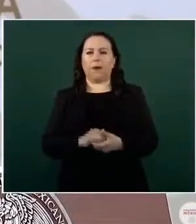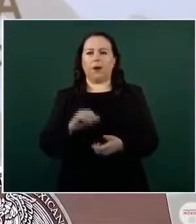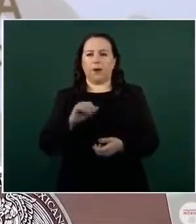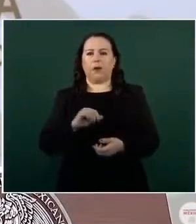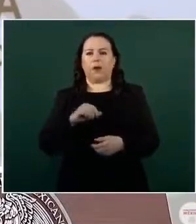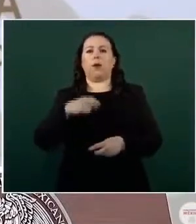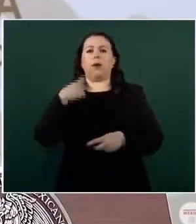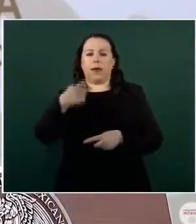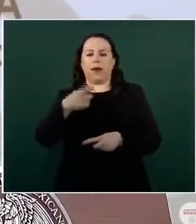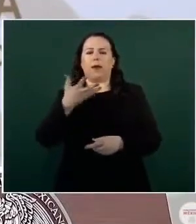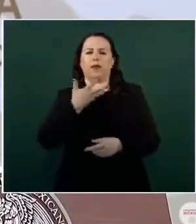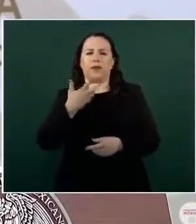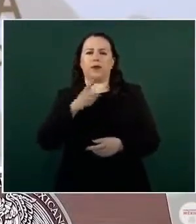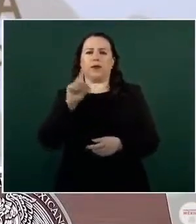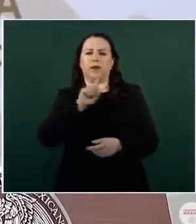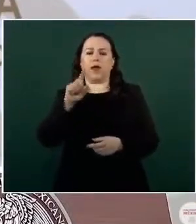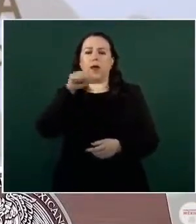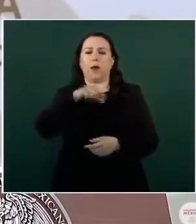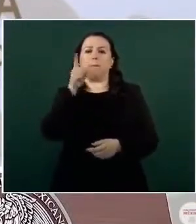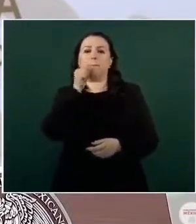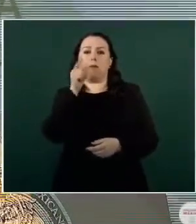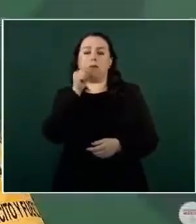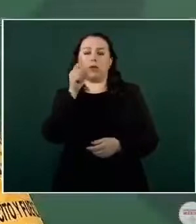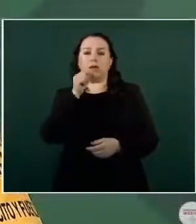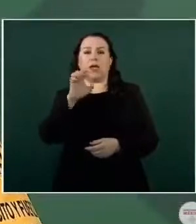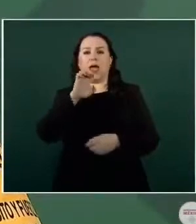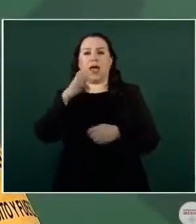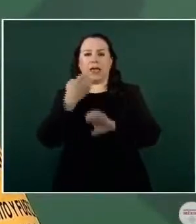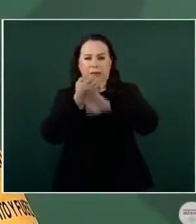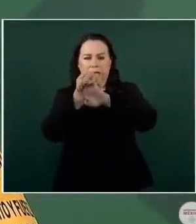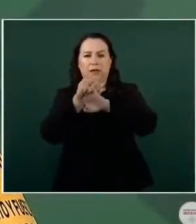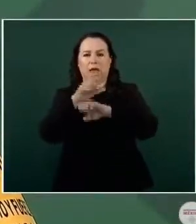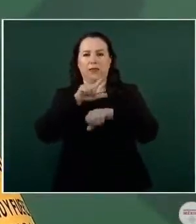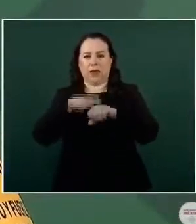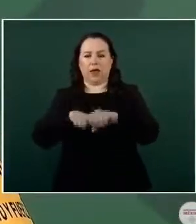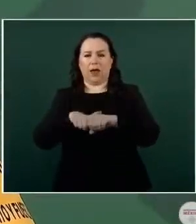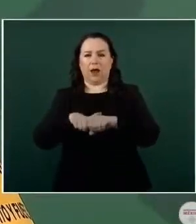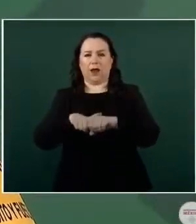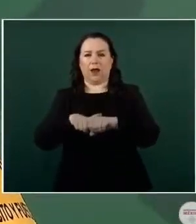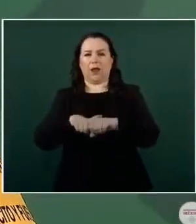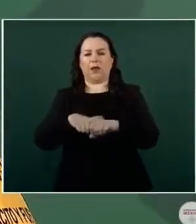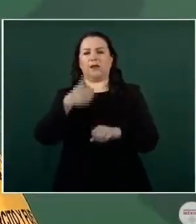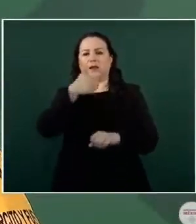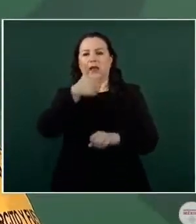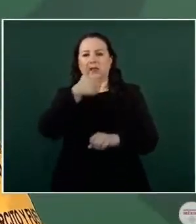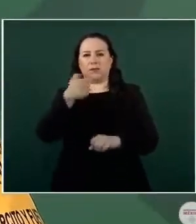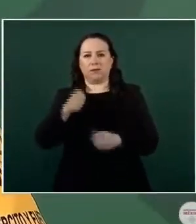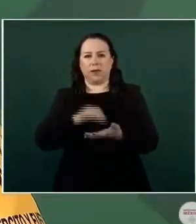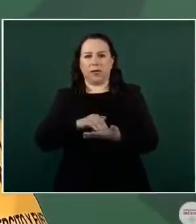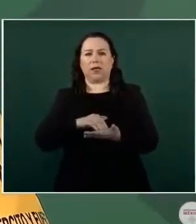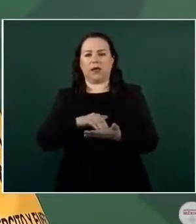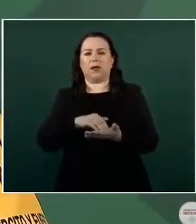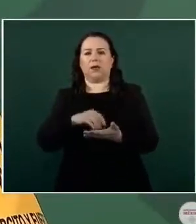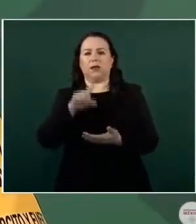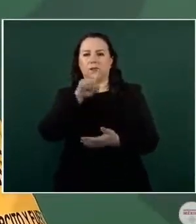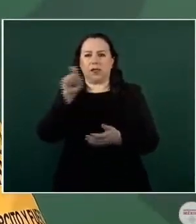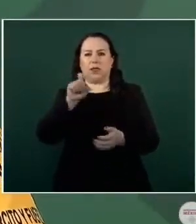969 corresponden a la policía estatal y 6.198 a las policías